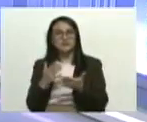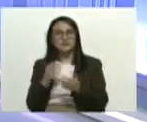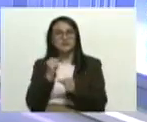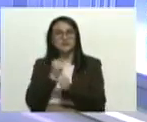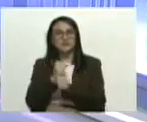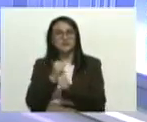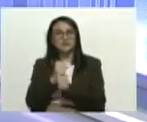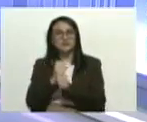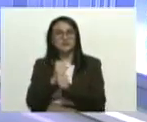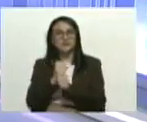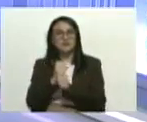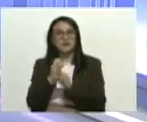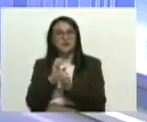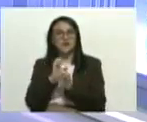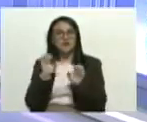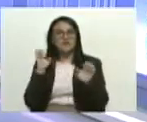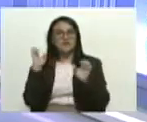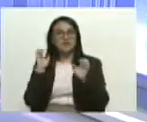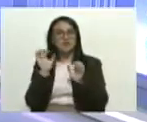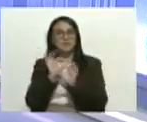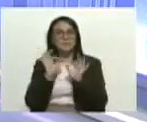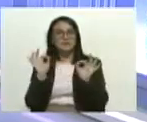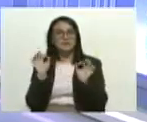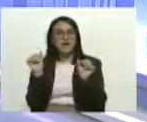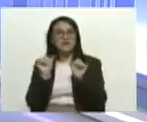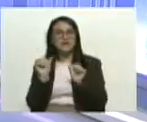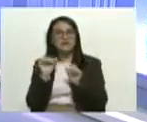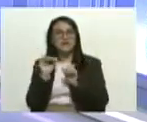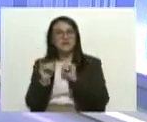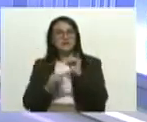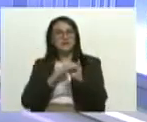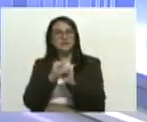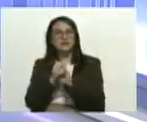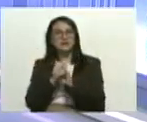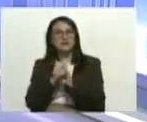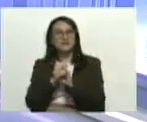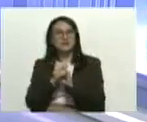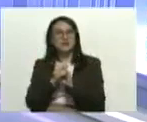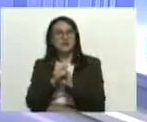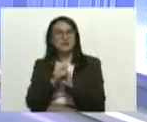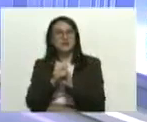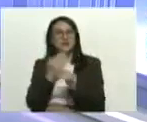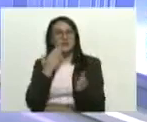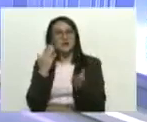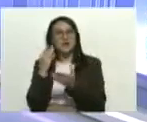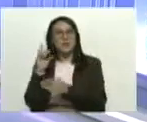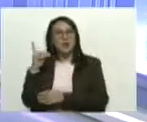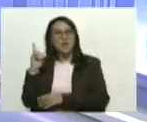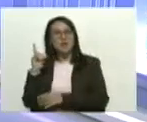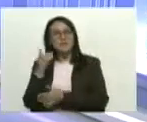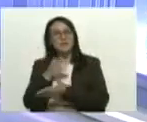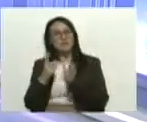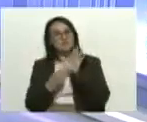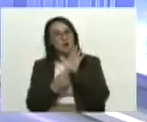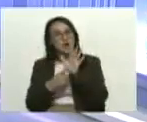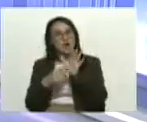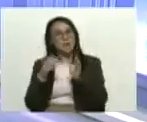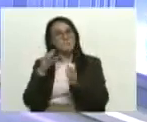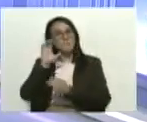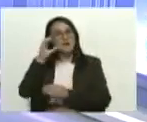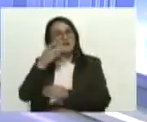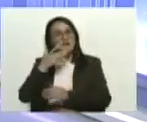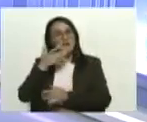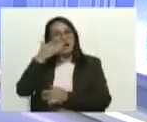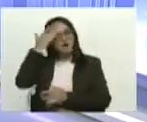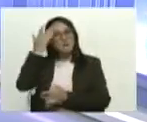ejecución de los eventos especiales. Artistas internacionales de Burkina Faso y Bolivia se encontraron con el público para el intercambio de